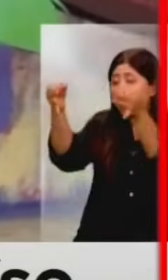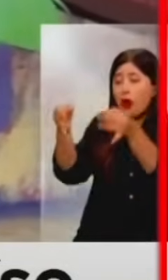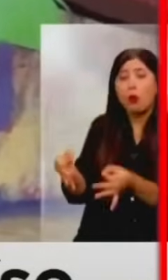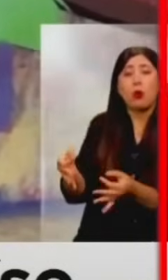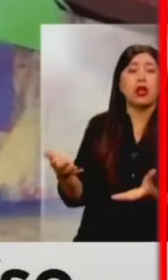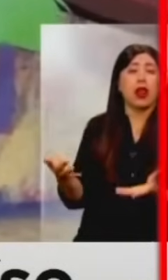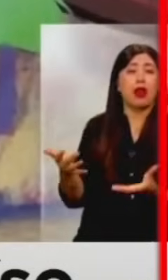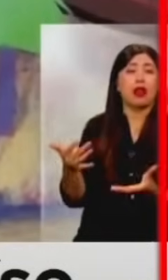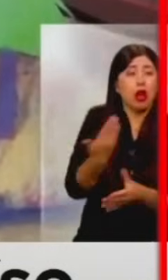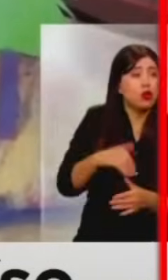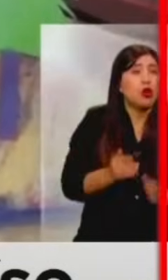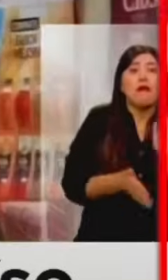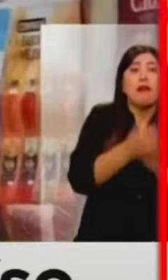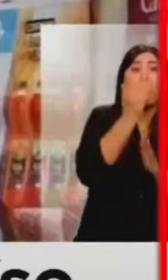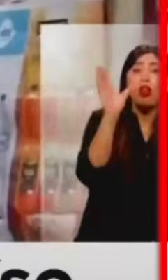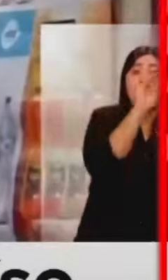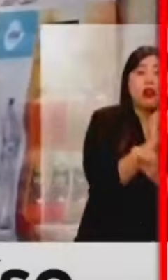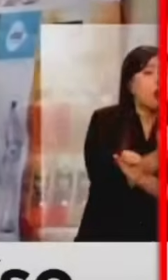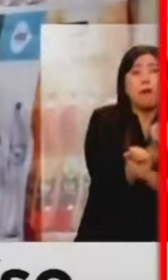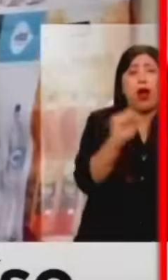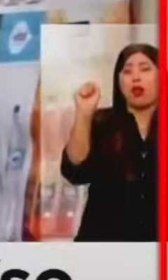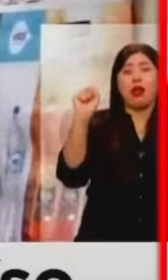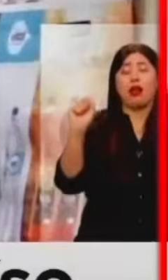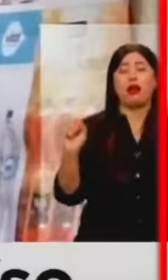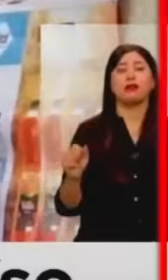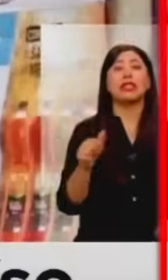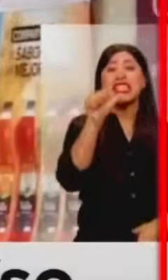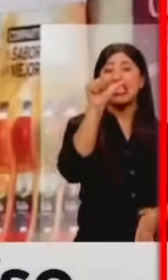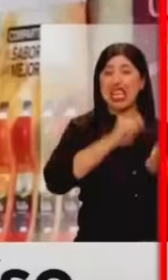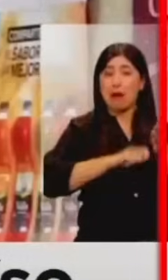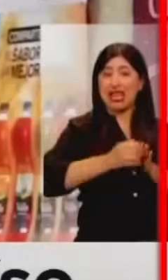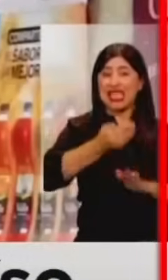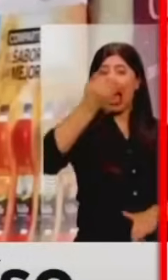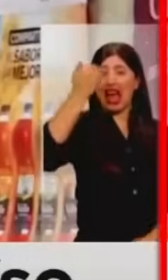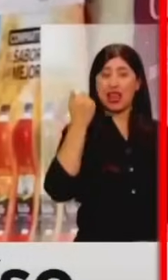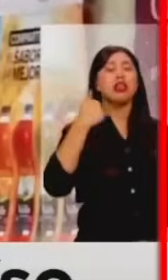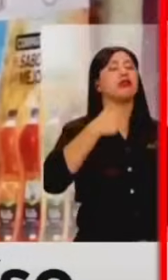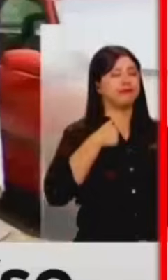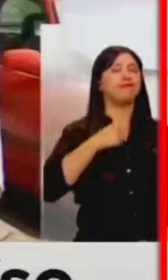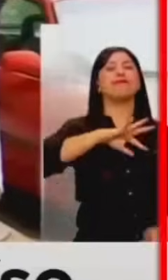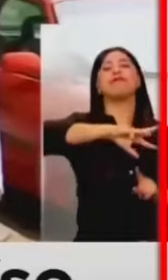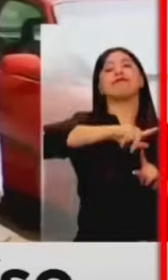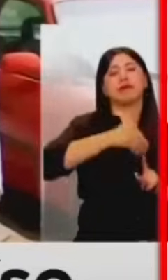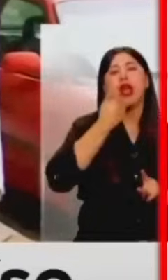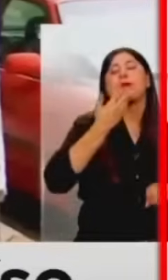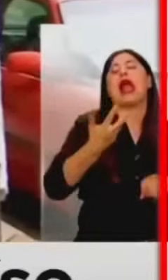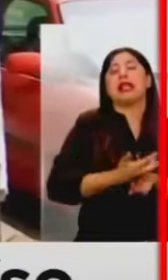que no podemos salir la noche, nada. 6 meses atrás también me asaltaron. Me robaron